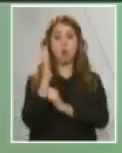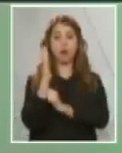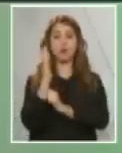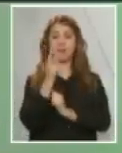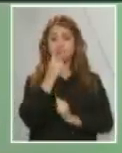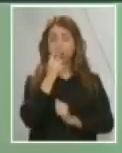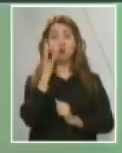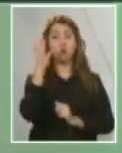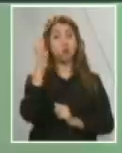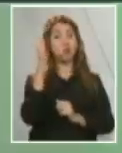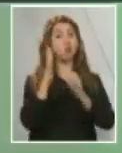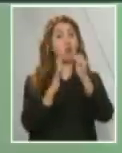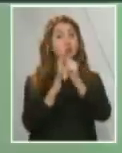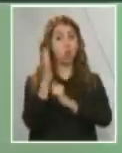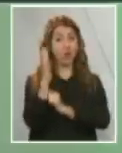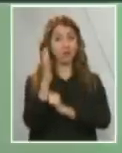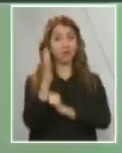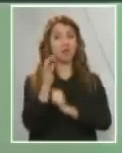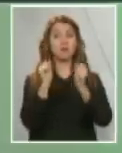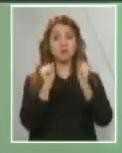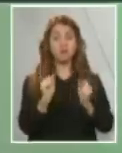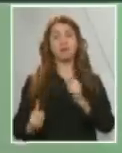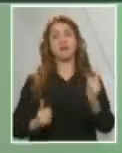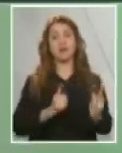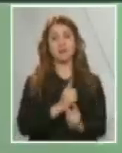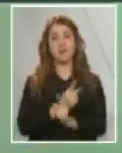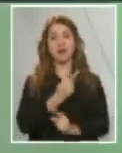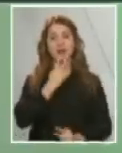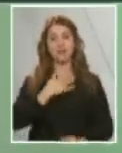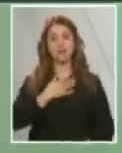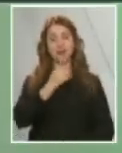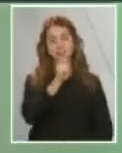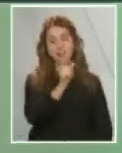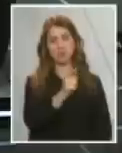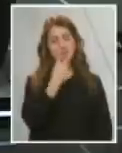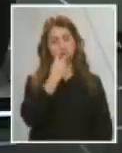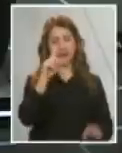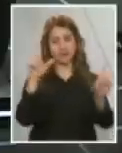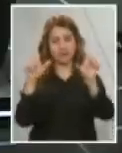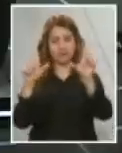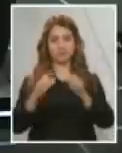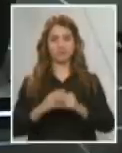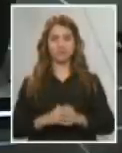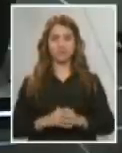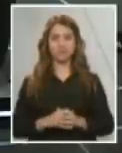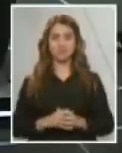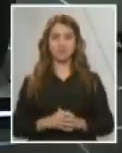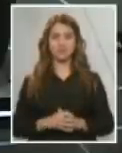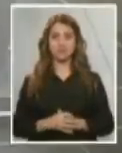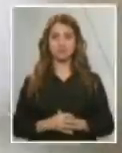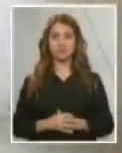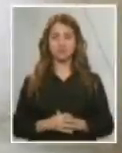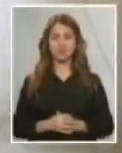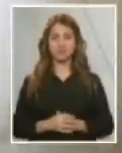escuchen bien, un guante le puede cambiar la vida a una persona. Veamos.